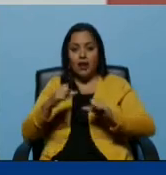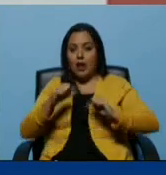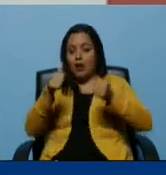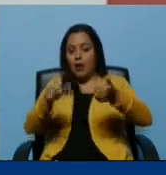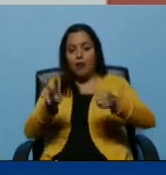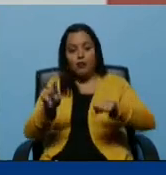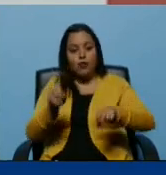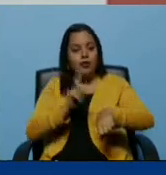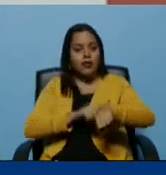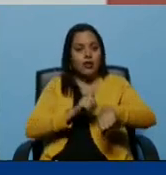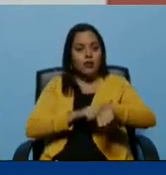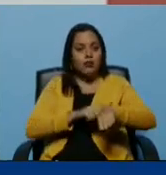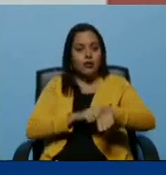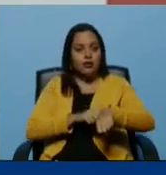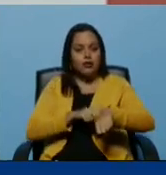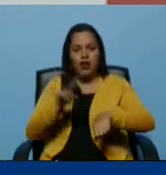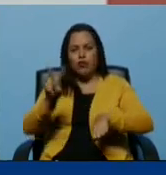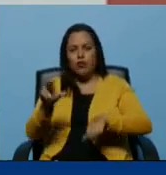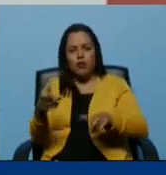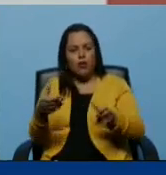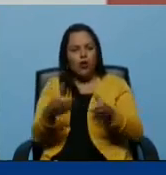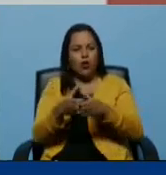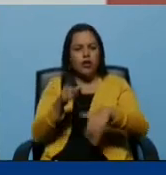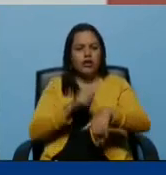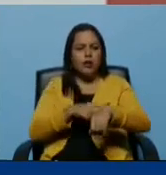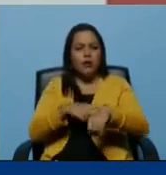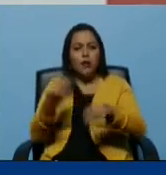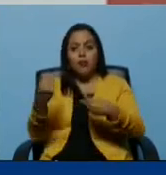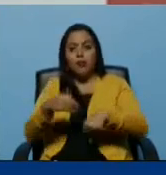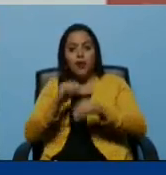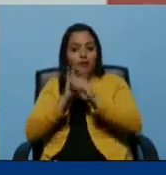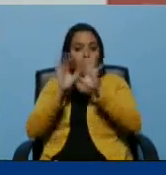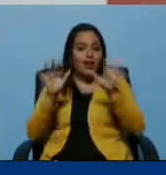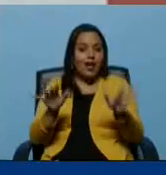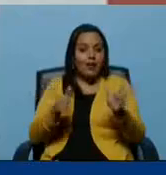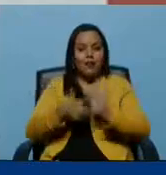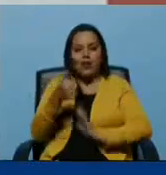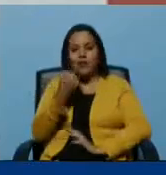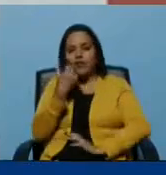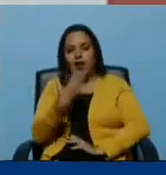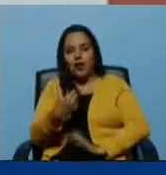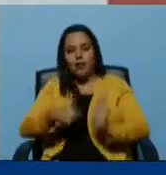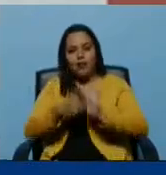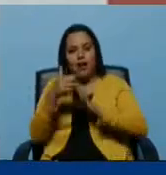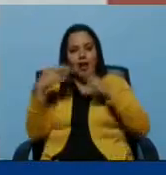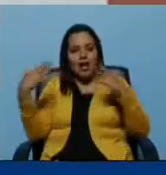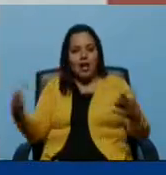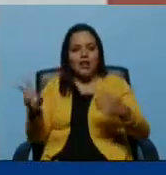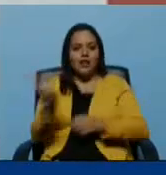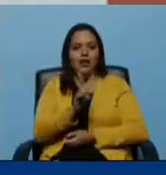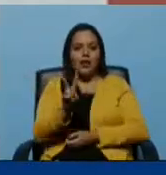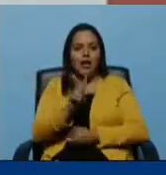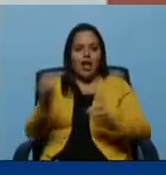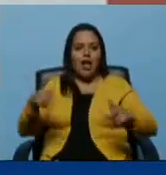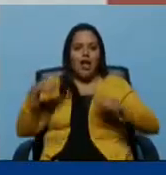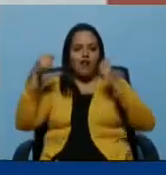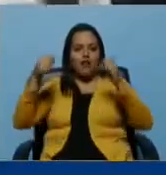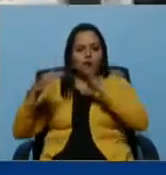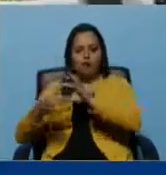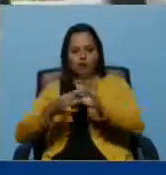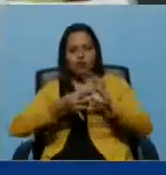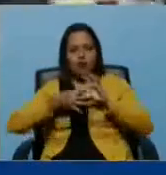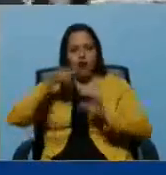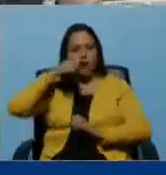época y esta nueva etapa va a ser más esplendorosa, más hermosa y más grande para Venezuela. ¡Que viva la unión del